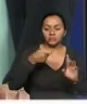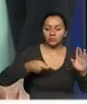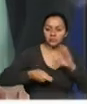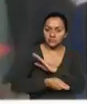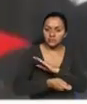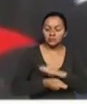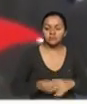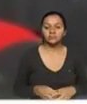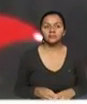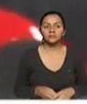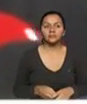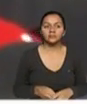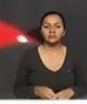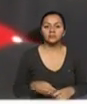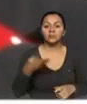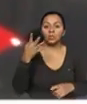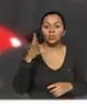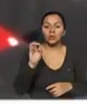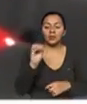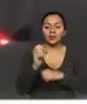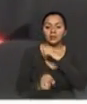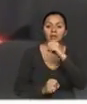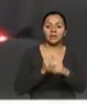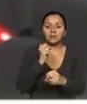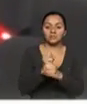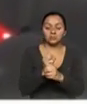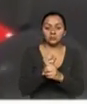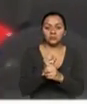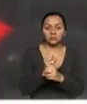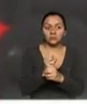crímenes. 40 años de